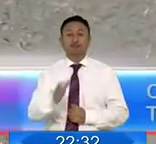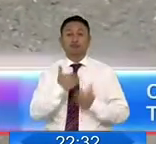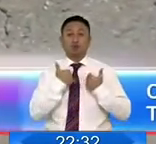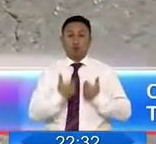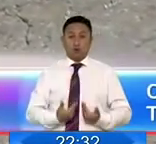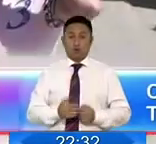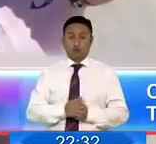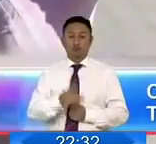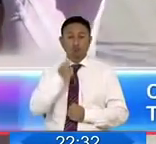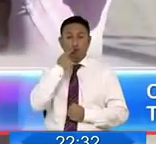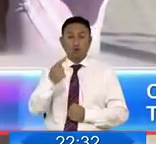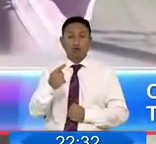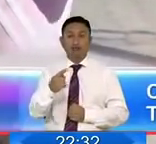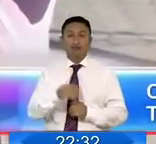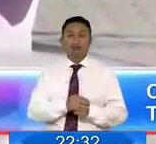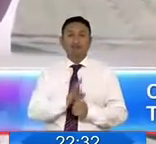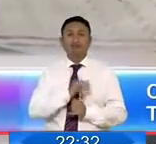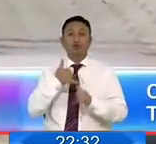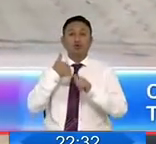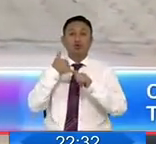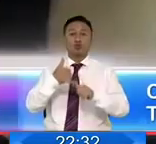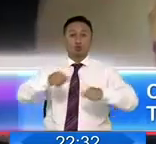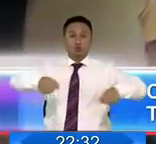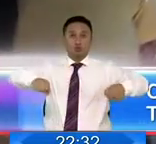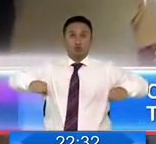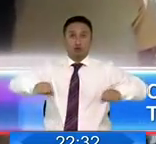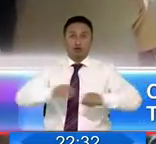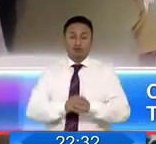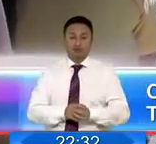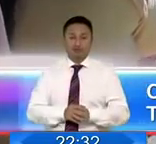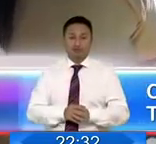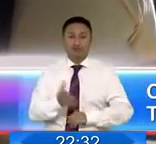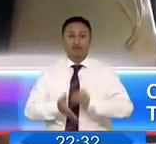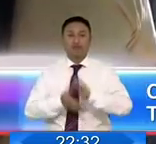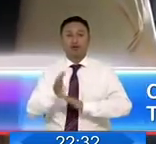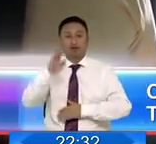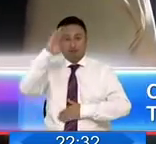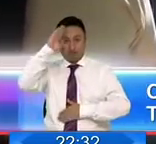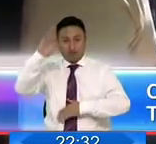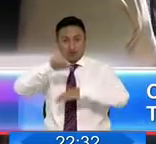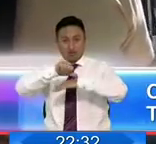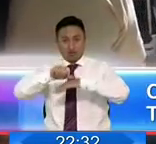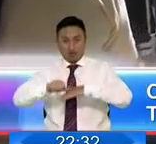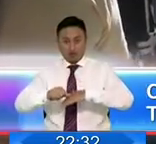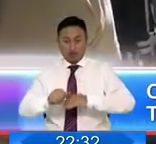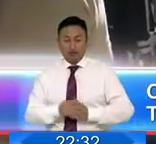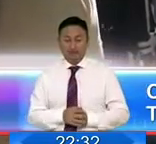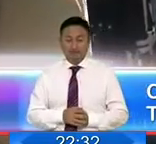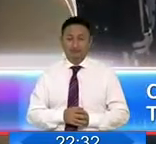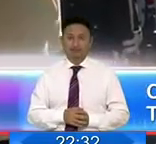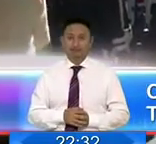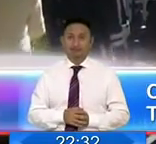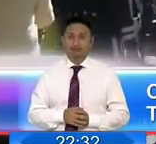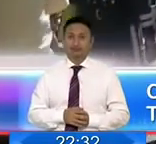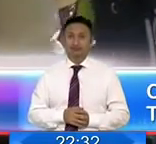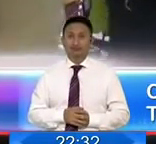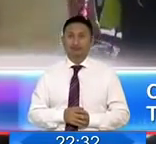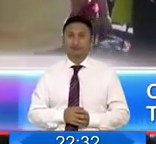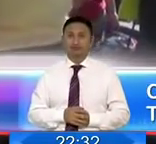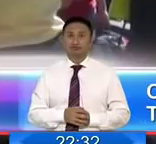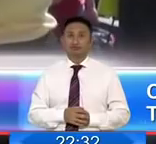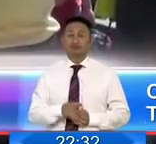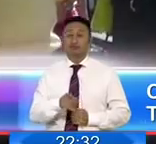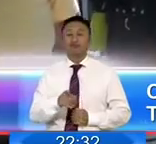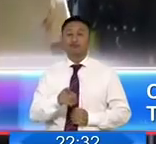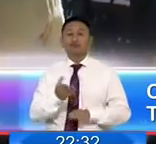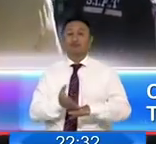hombre, quien pertenecía a un club de motociclistas, fue trasladado hasta la morgue, cambiando intempestivamente su ruta, ya que su